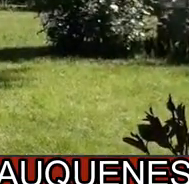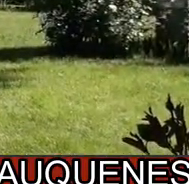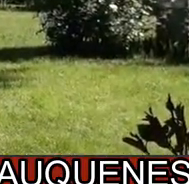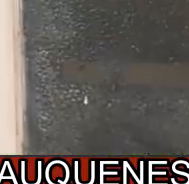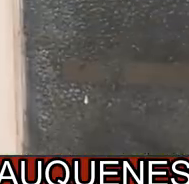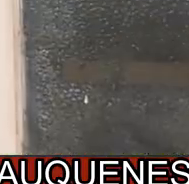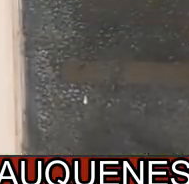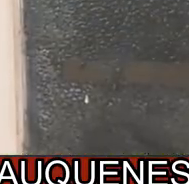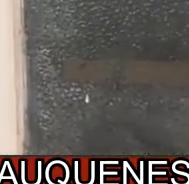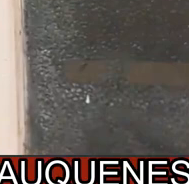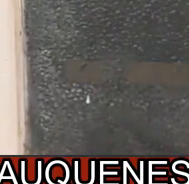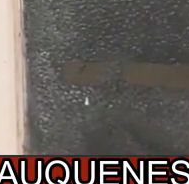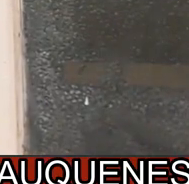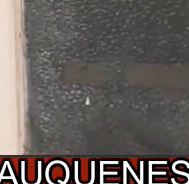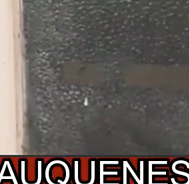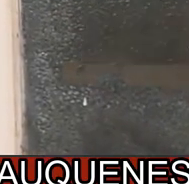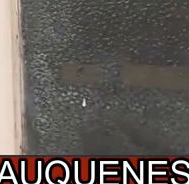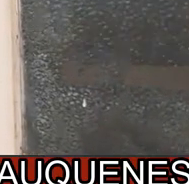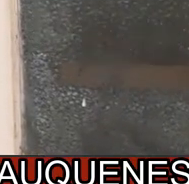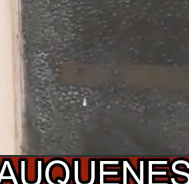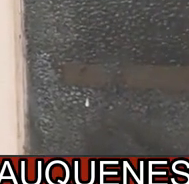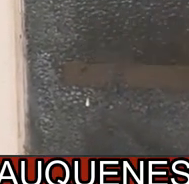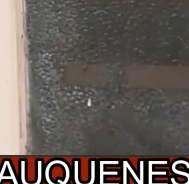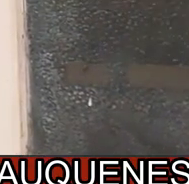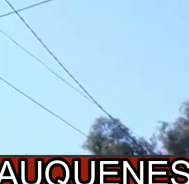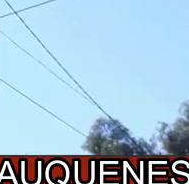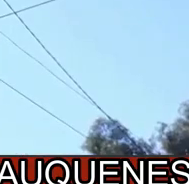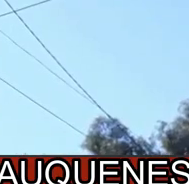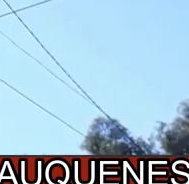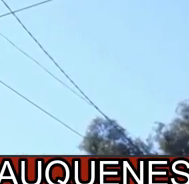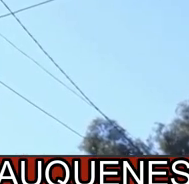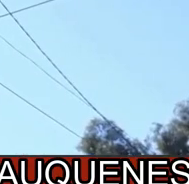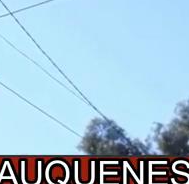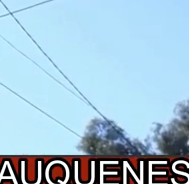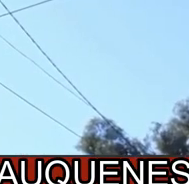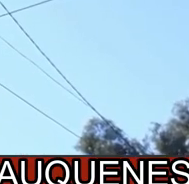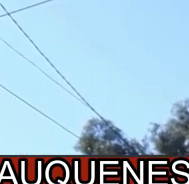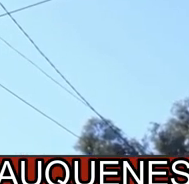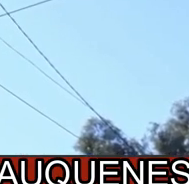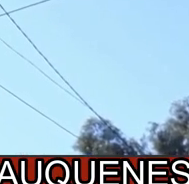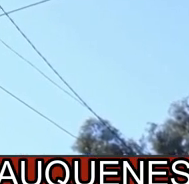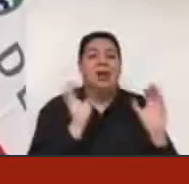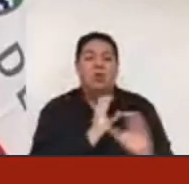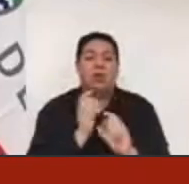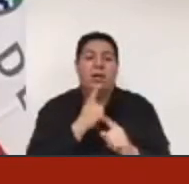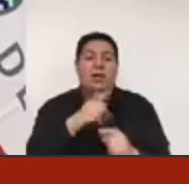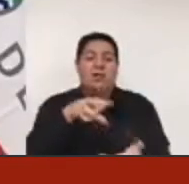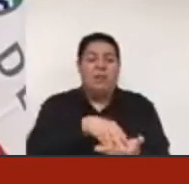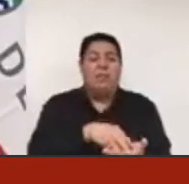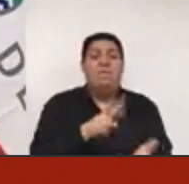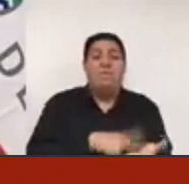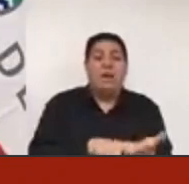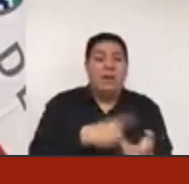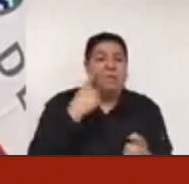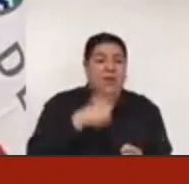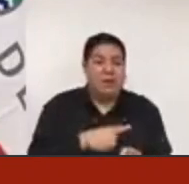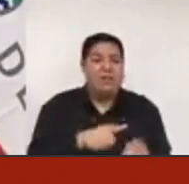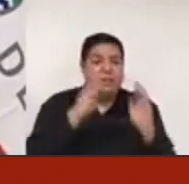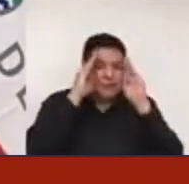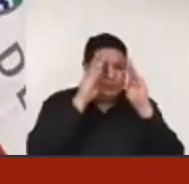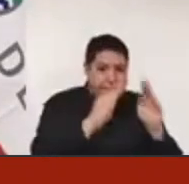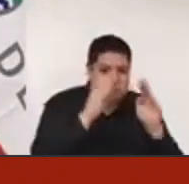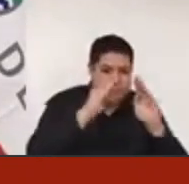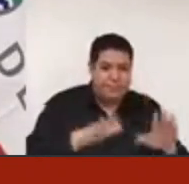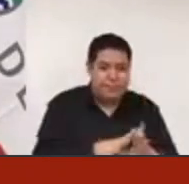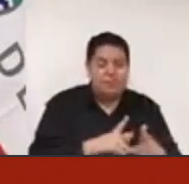sin embargo surge una nueva preocupación habrá que tomar medidas especiales en cauquenes la verdad es que estamos intentando trabajar en